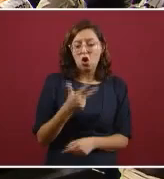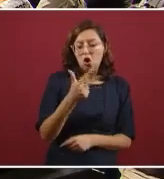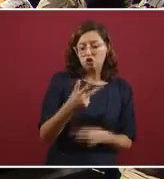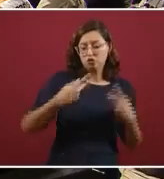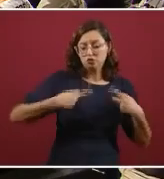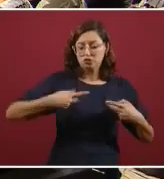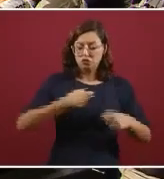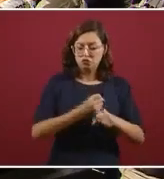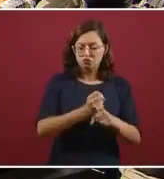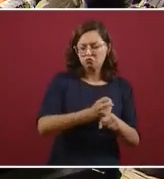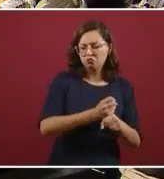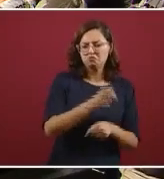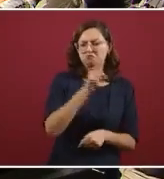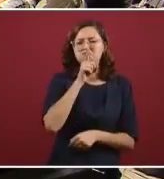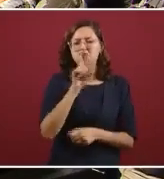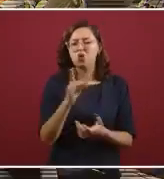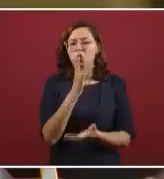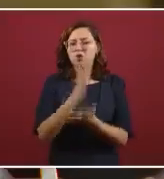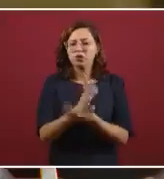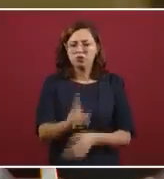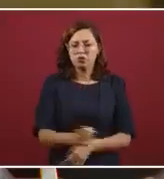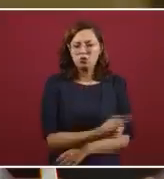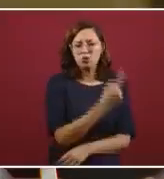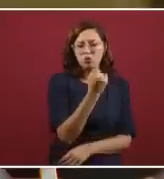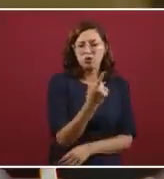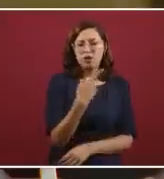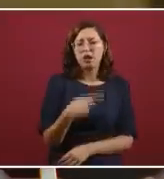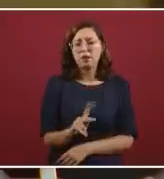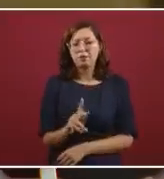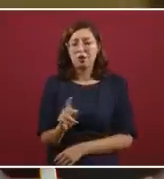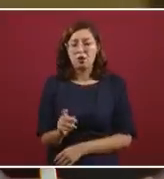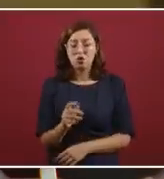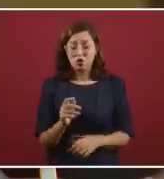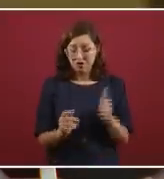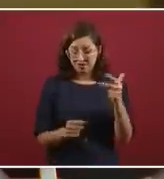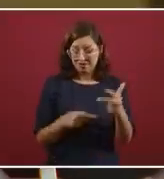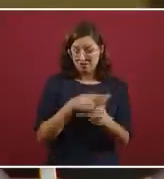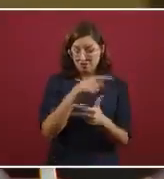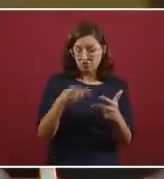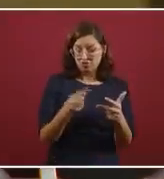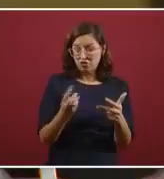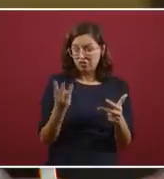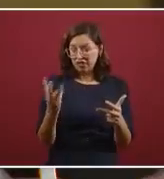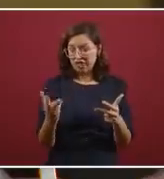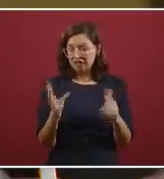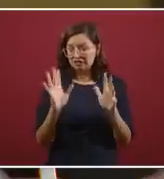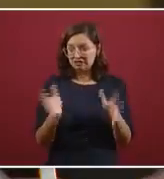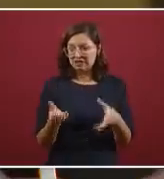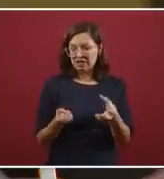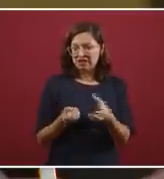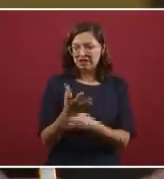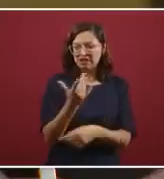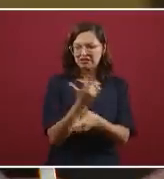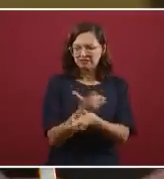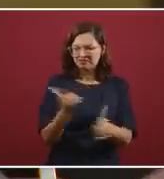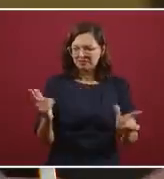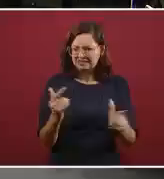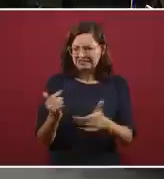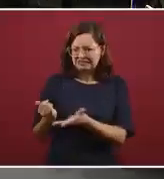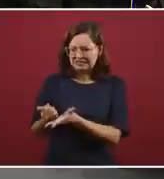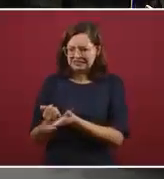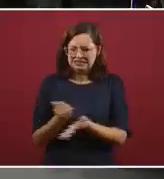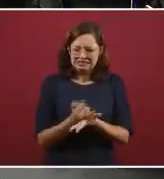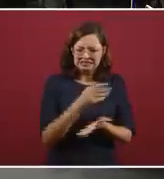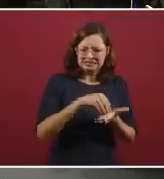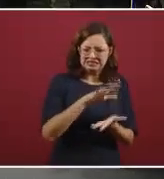había sido torturada. Sin embargo, de esas 8, 3 ya fueron liberadas. Esto sienta precedente, tal como